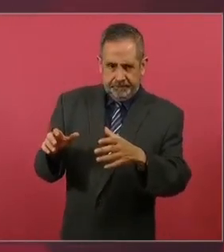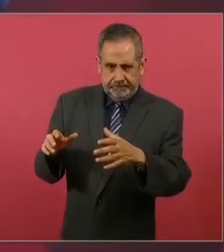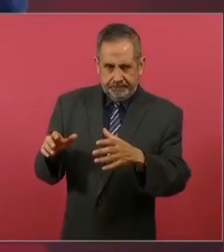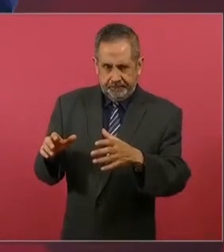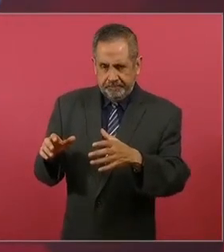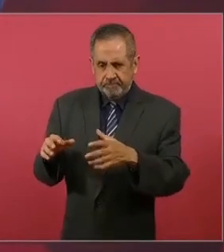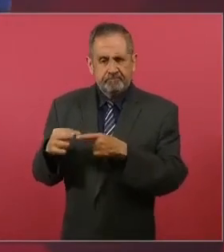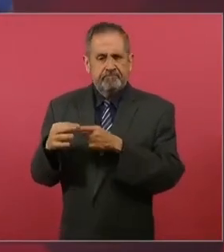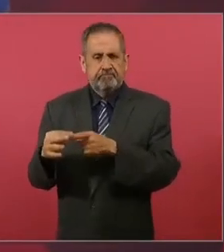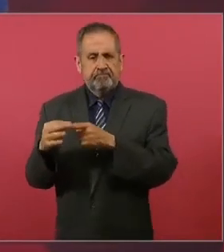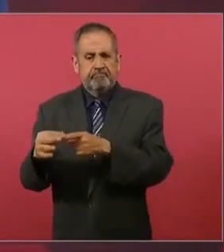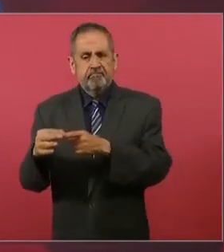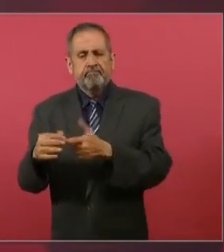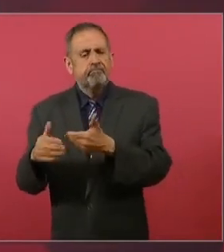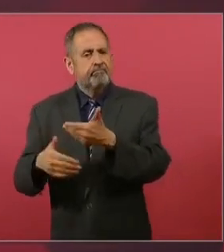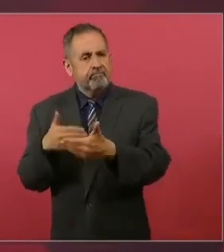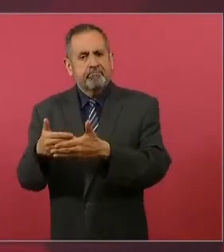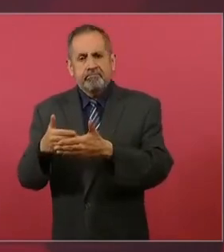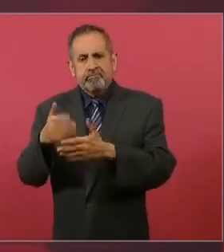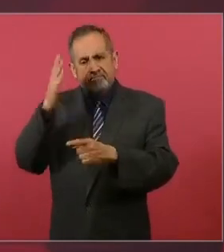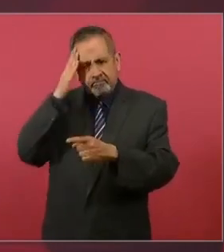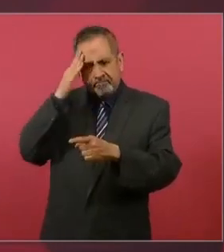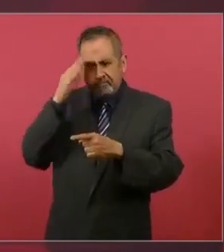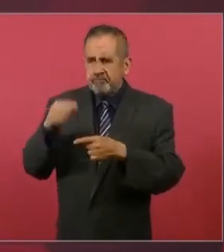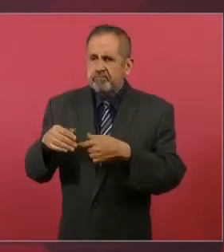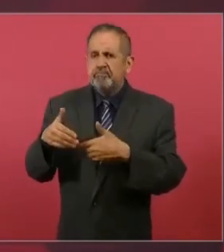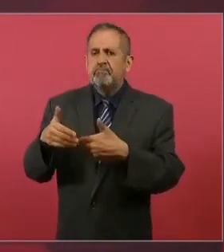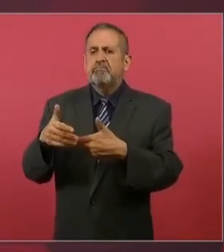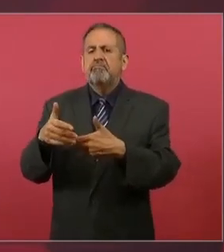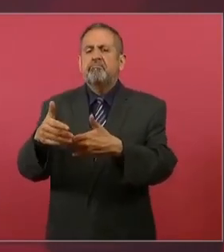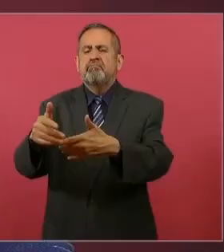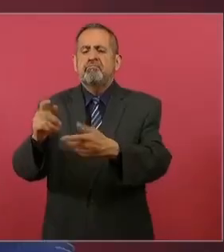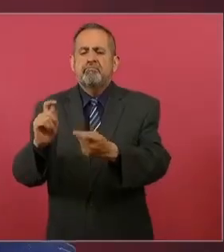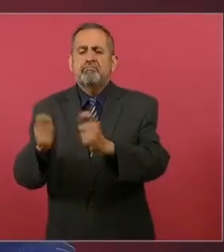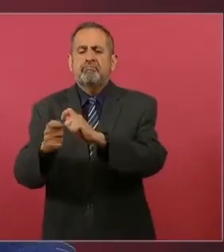que conduzca la transformación.